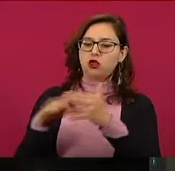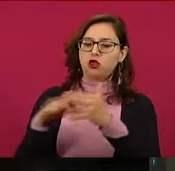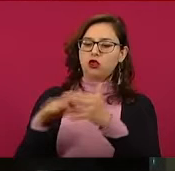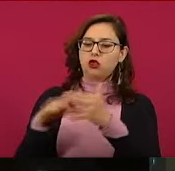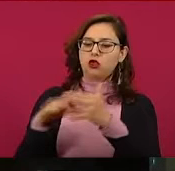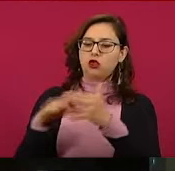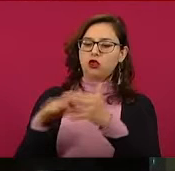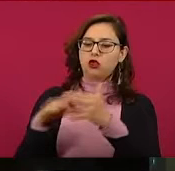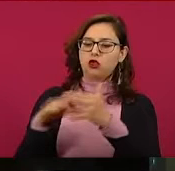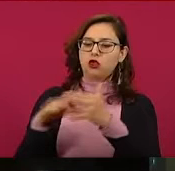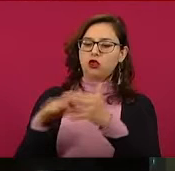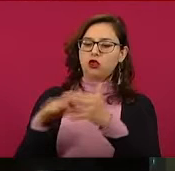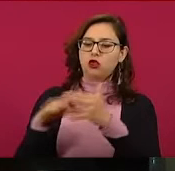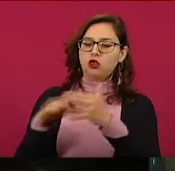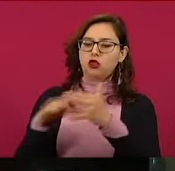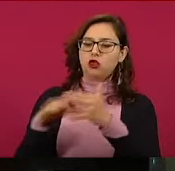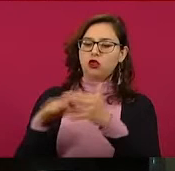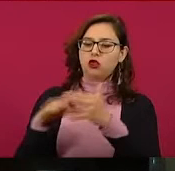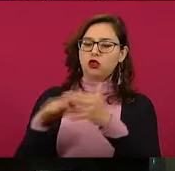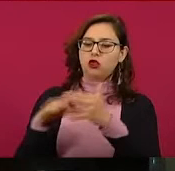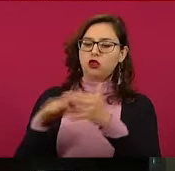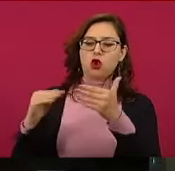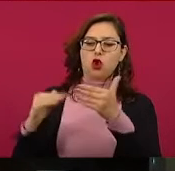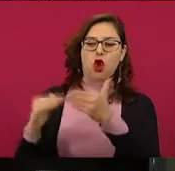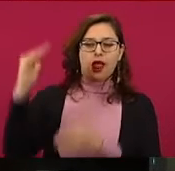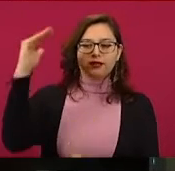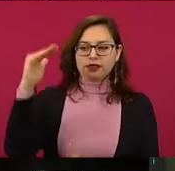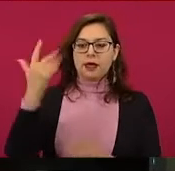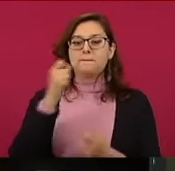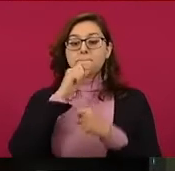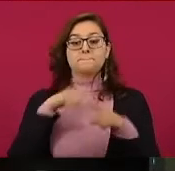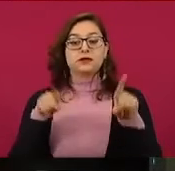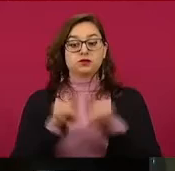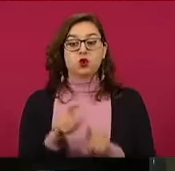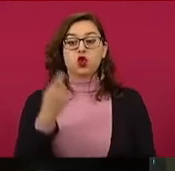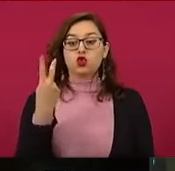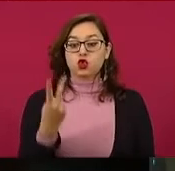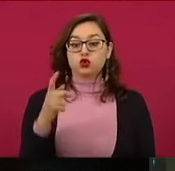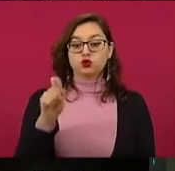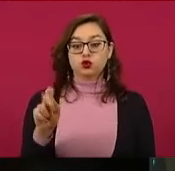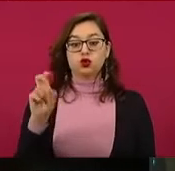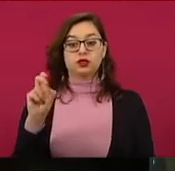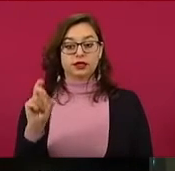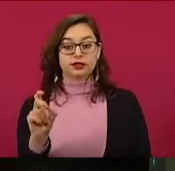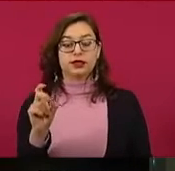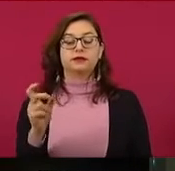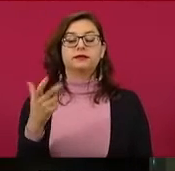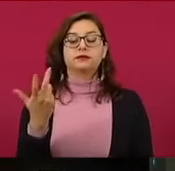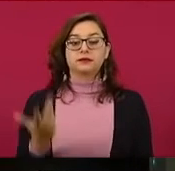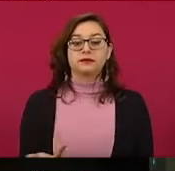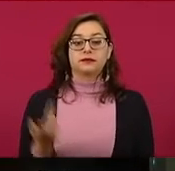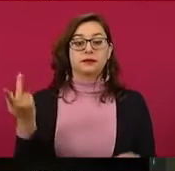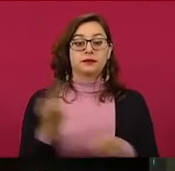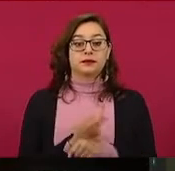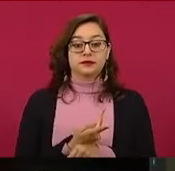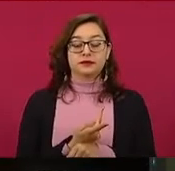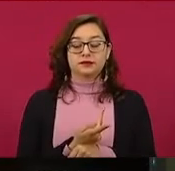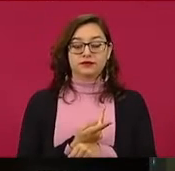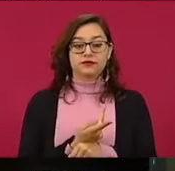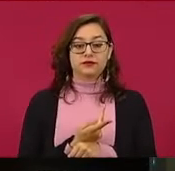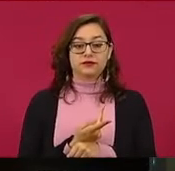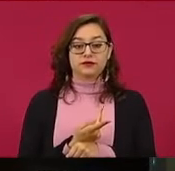mexicanas pagan más luz que las tiendas de Oxxo. Quiero decirles que el 57% de las